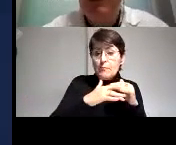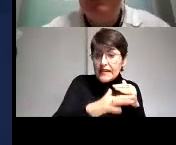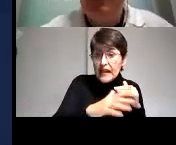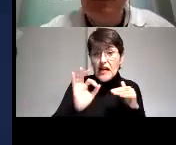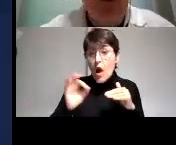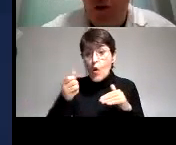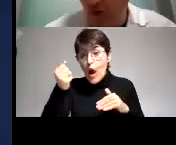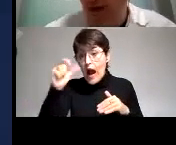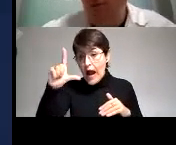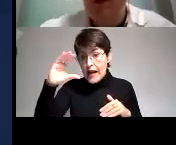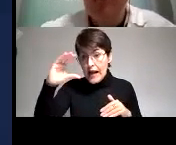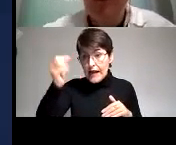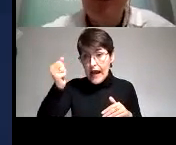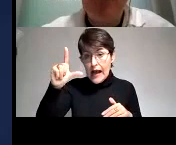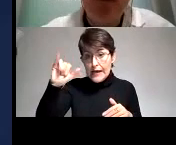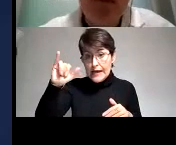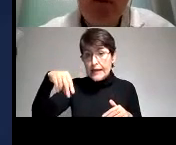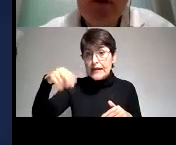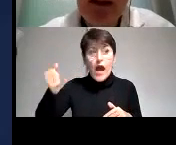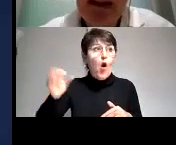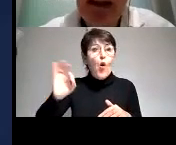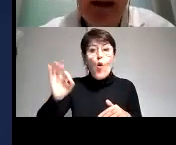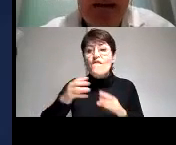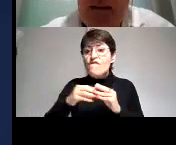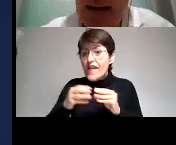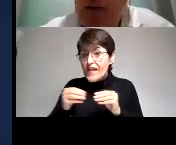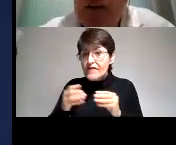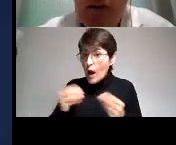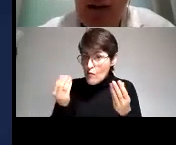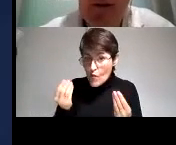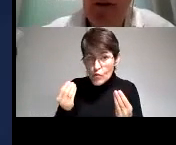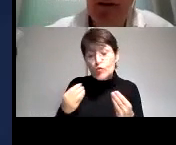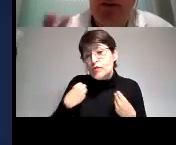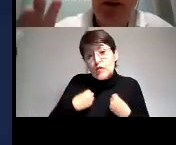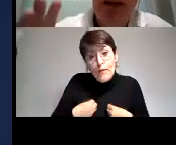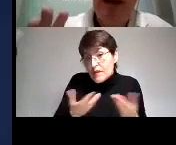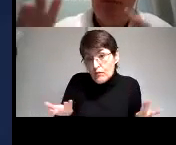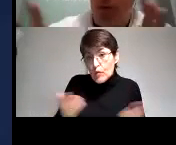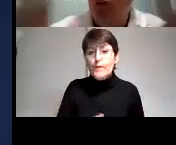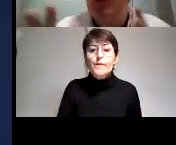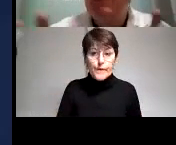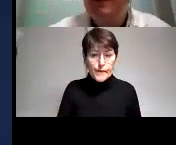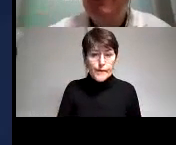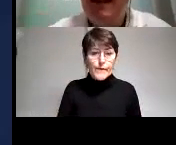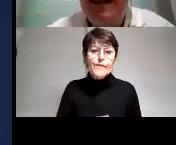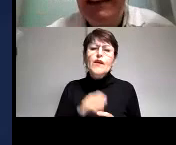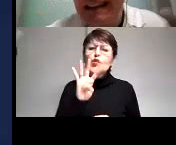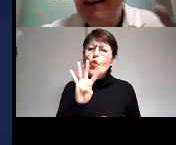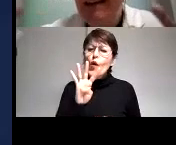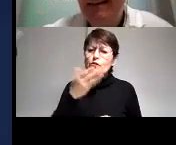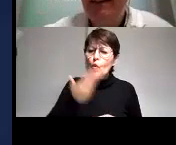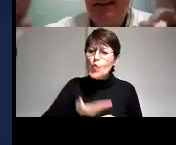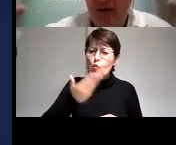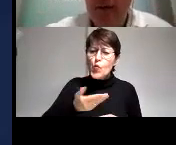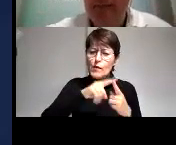llamemos, o con predominio de fibra, por ejemplo, al fin y al cabo estamos hablando de lo mismo. Bueno, pues los 4 pilares de la